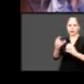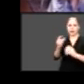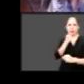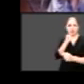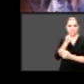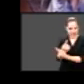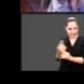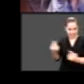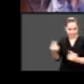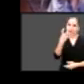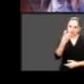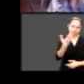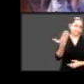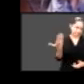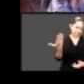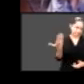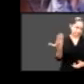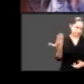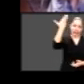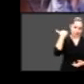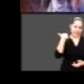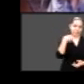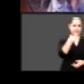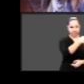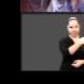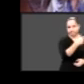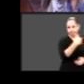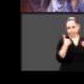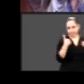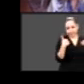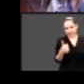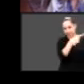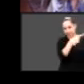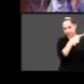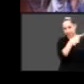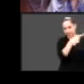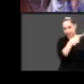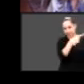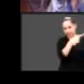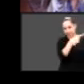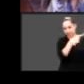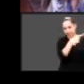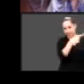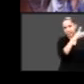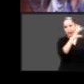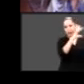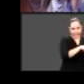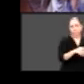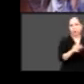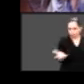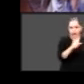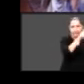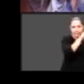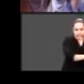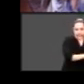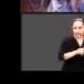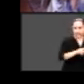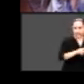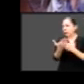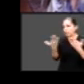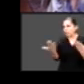decisiones que se hayan tomado queremos saber cómo van a tener acceso a cuidado infantil los niños